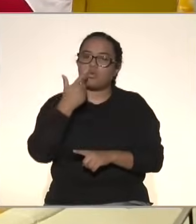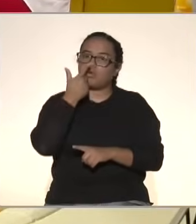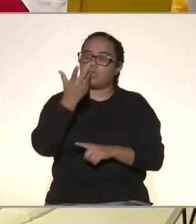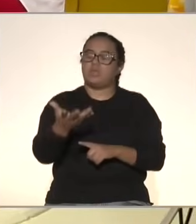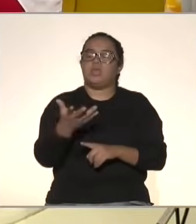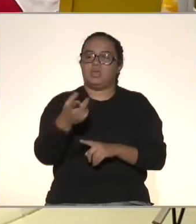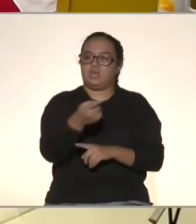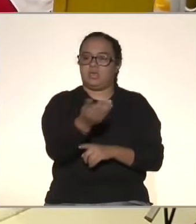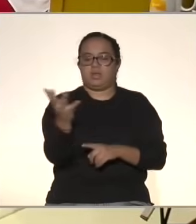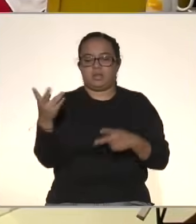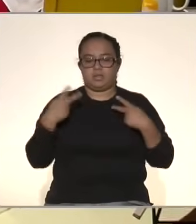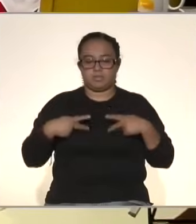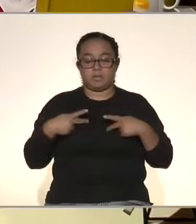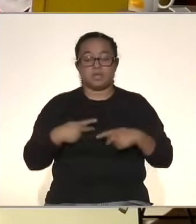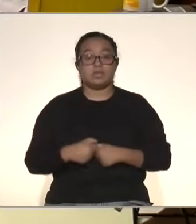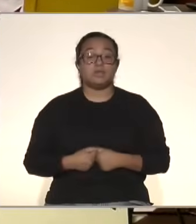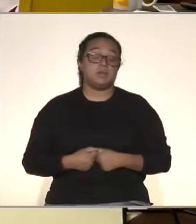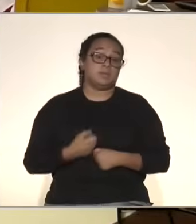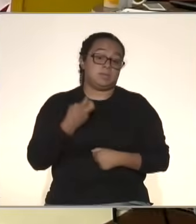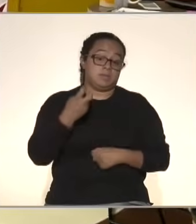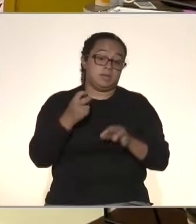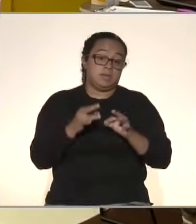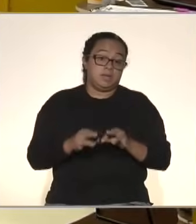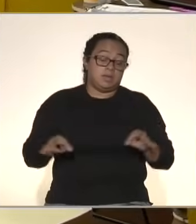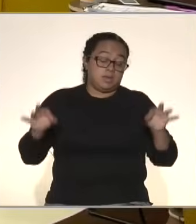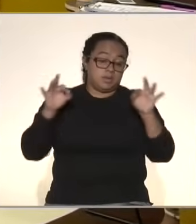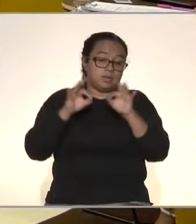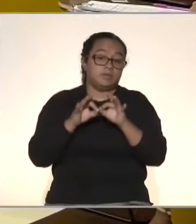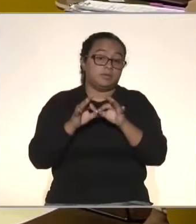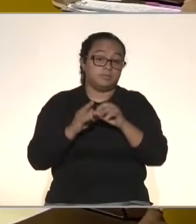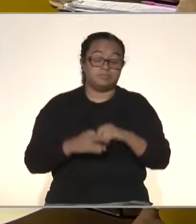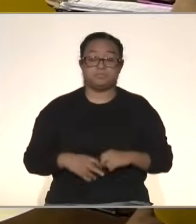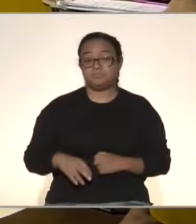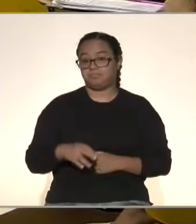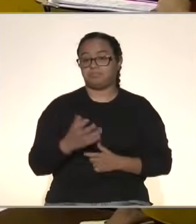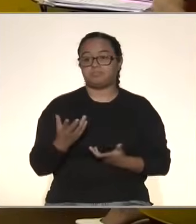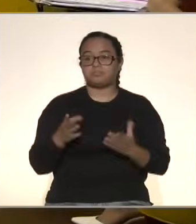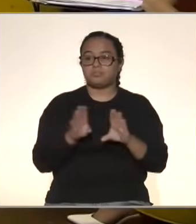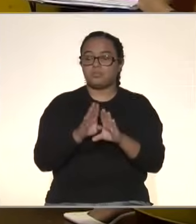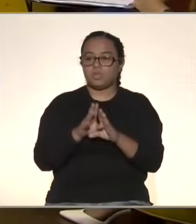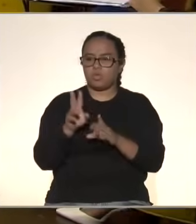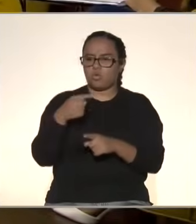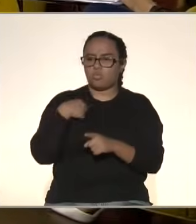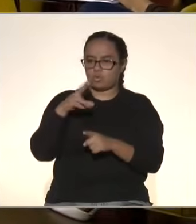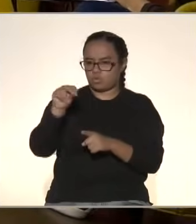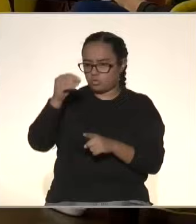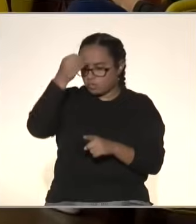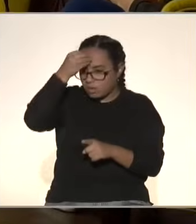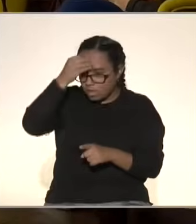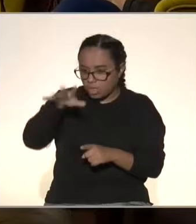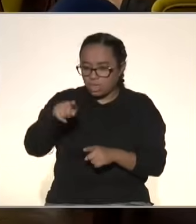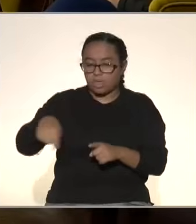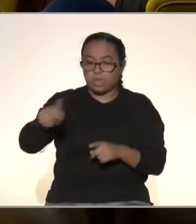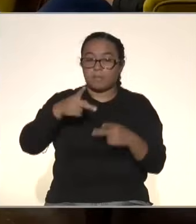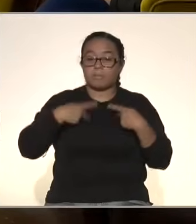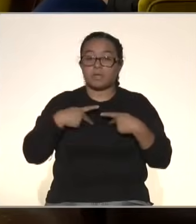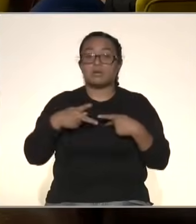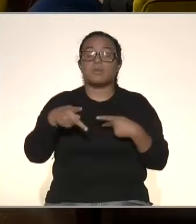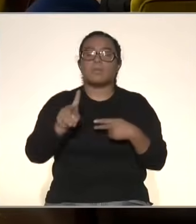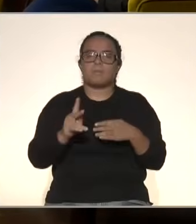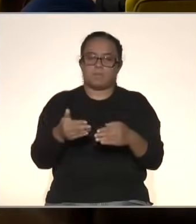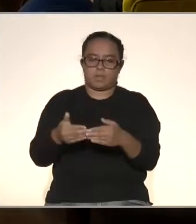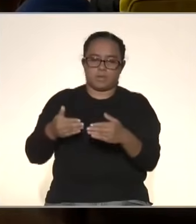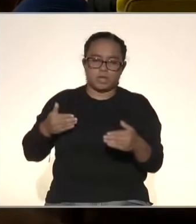las preguntas que les Qué daba. importante, pero bueno, claro que es importante ver cómo no lastimar a los demás, pero antes de esto